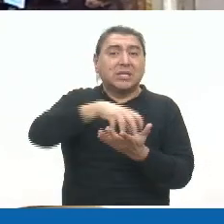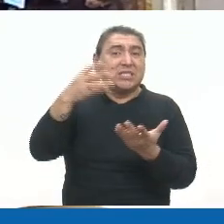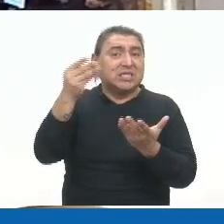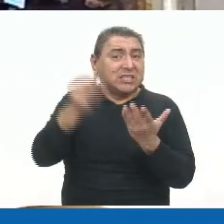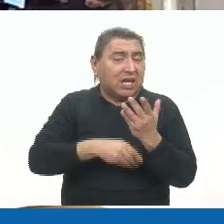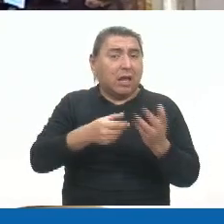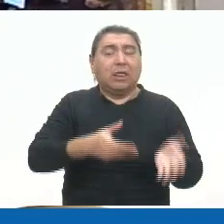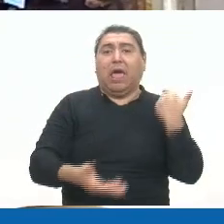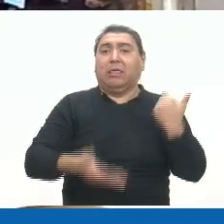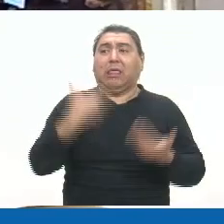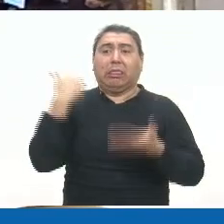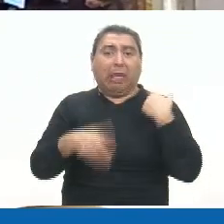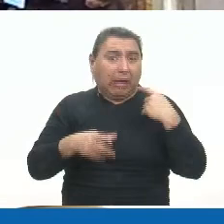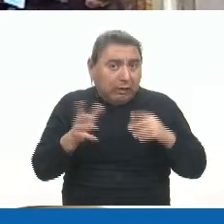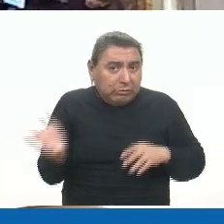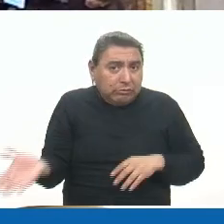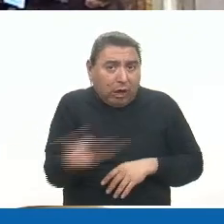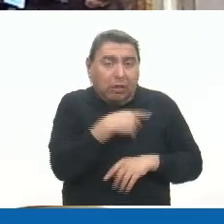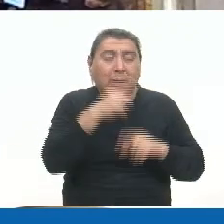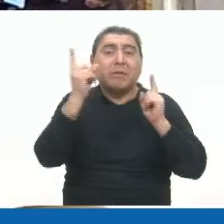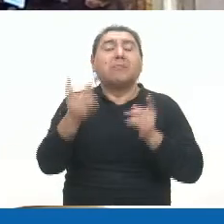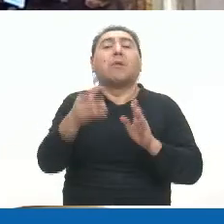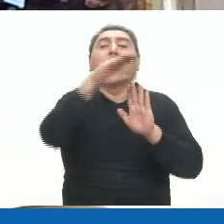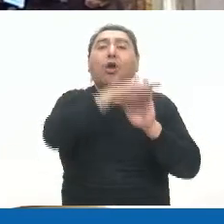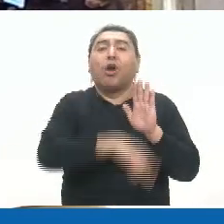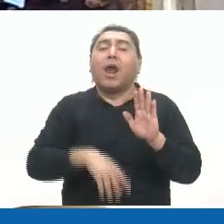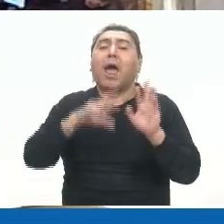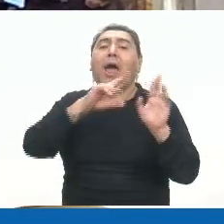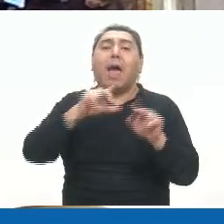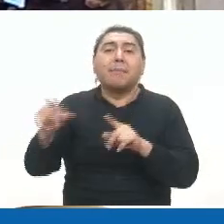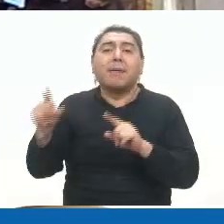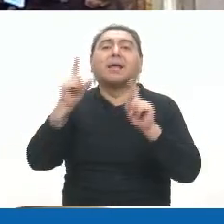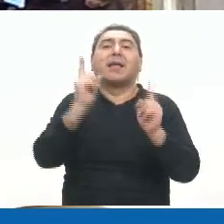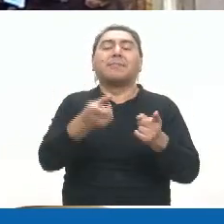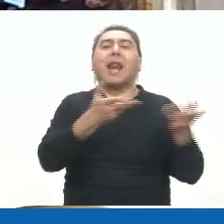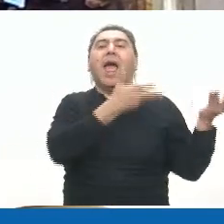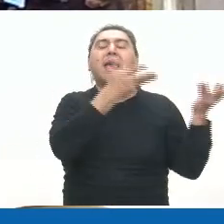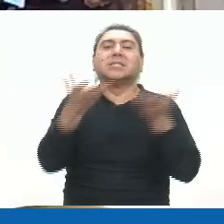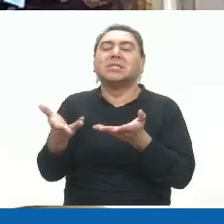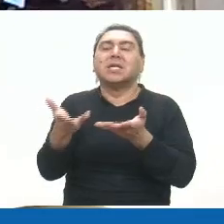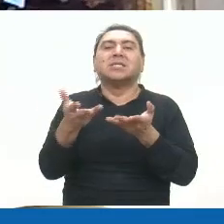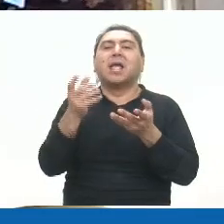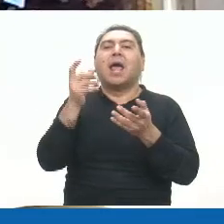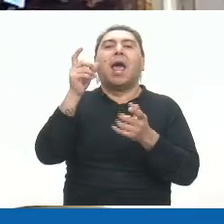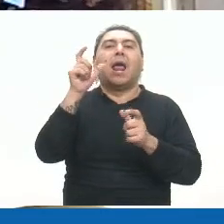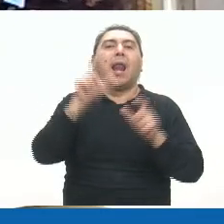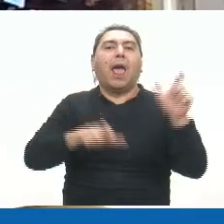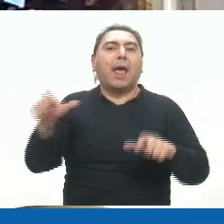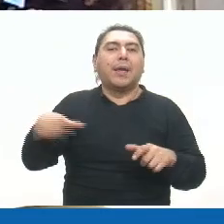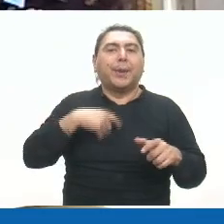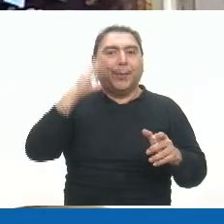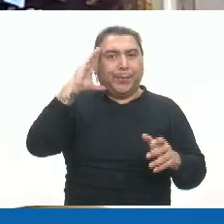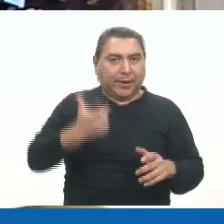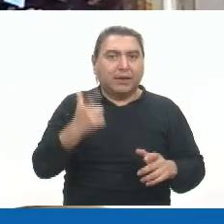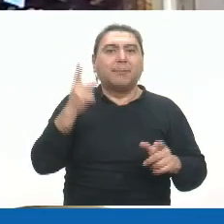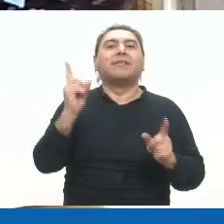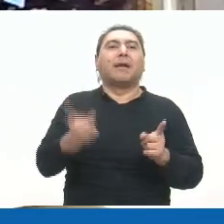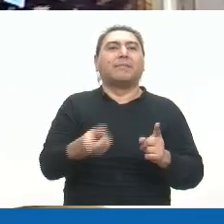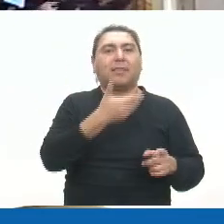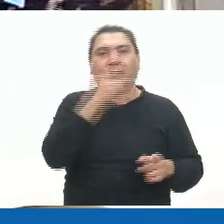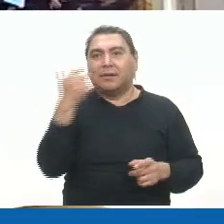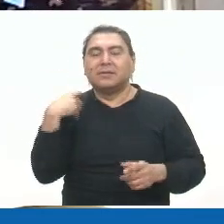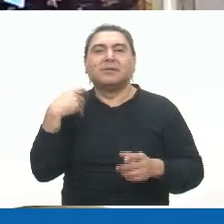todo como lo hicieron con los programas que tenían asistencia a las víctimas de trata también